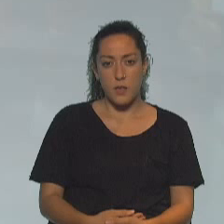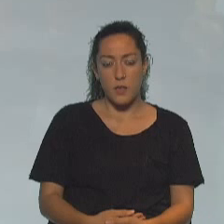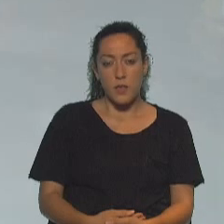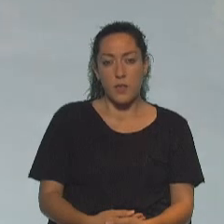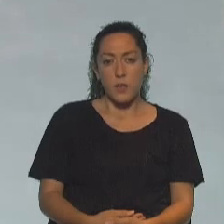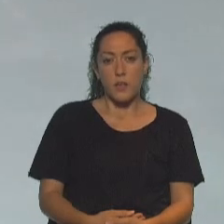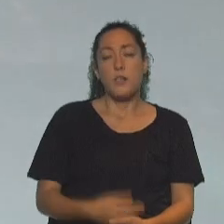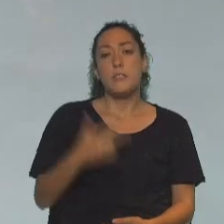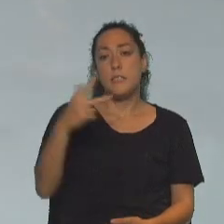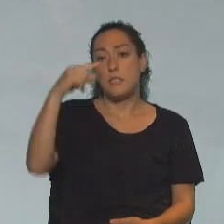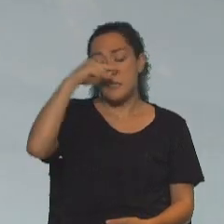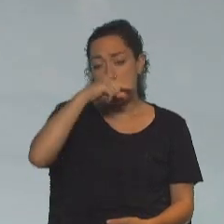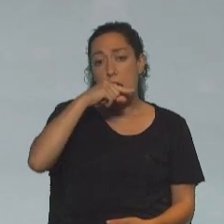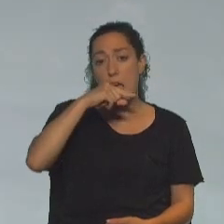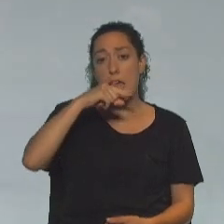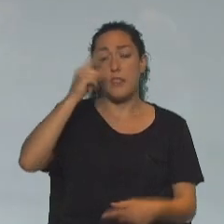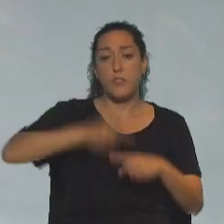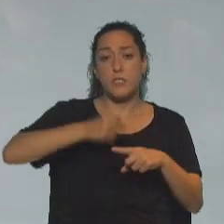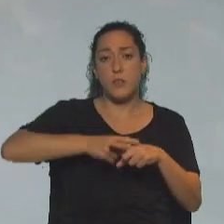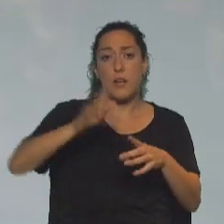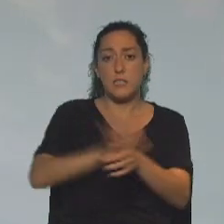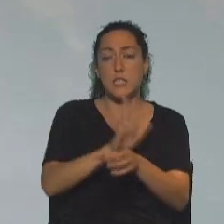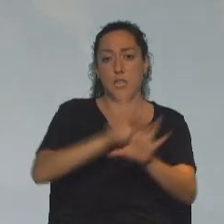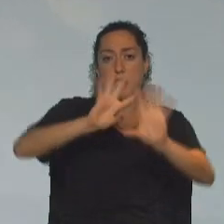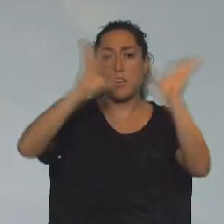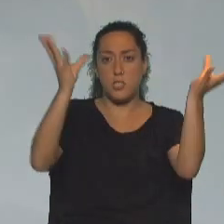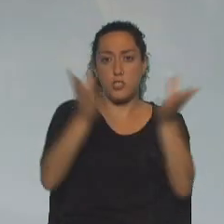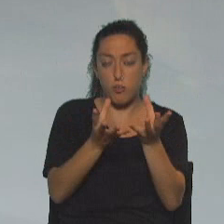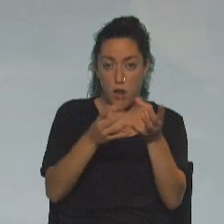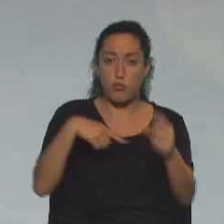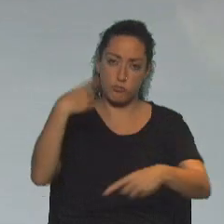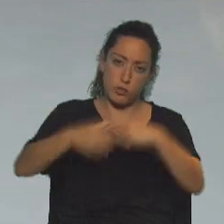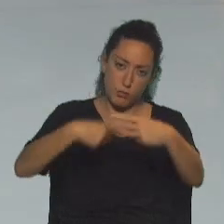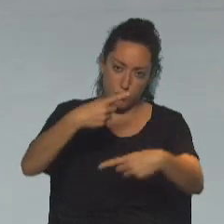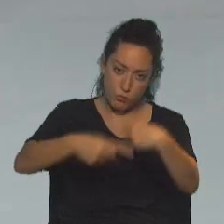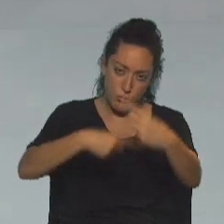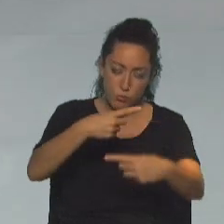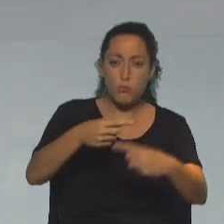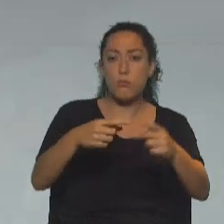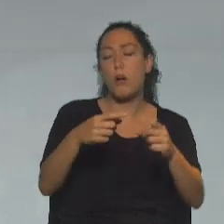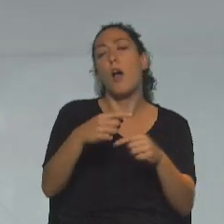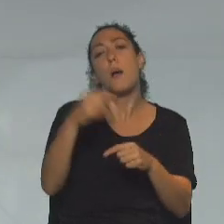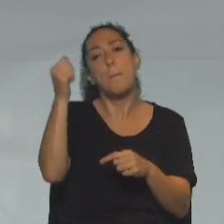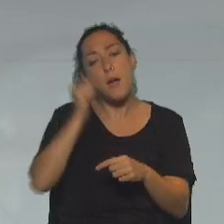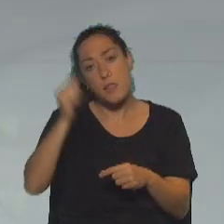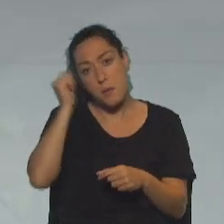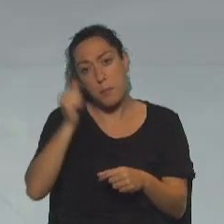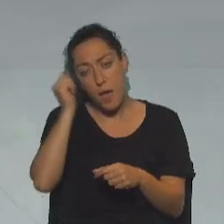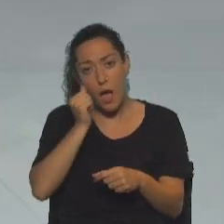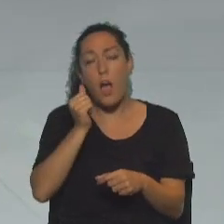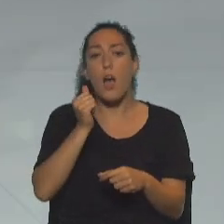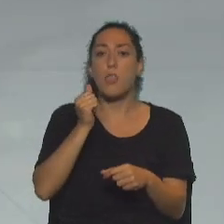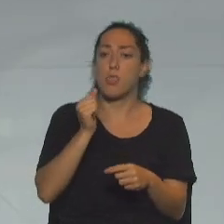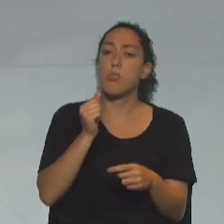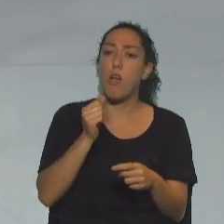Continúa la 37ª edición del Cine Internacional. Estamos hablando del Festival Internacional de Cine de Mar del Plata, que contó con